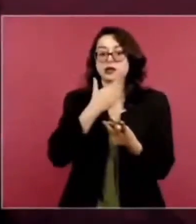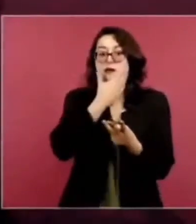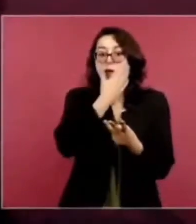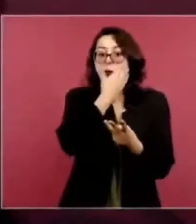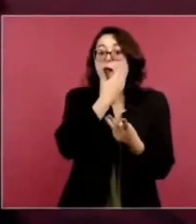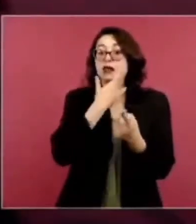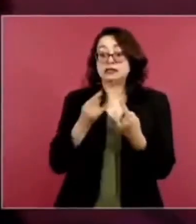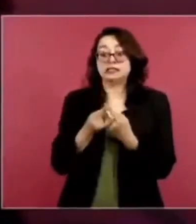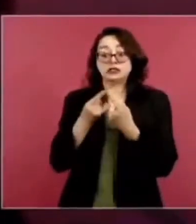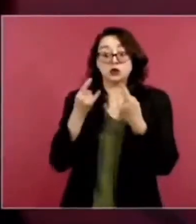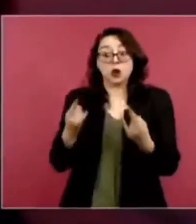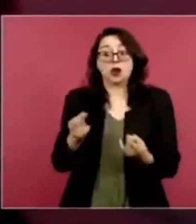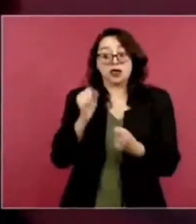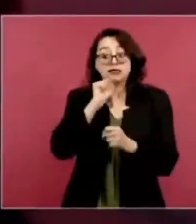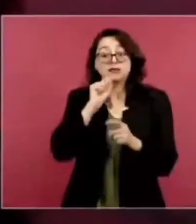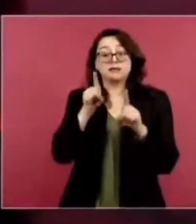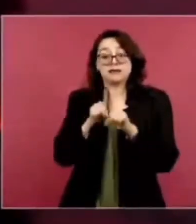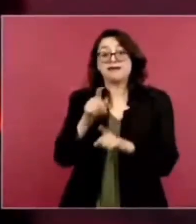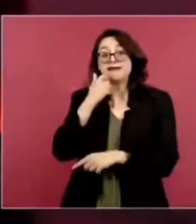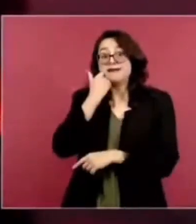que se acabara la historia.